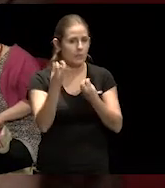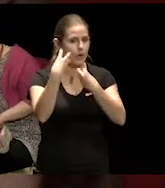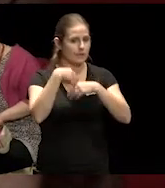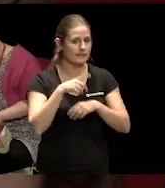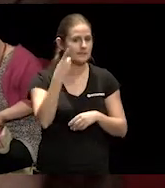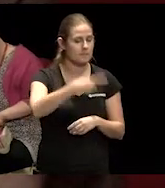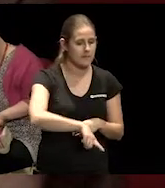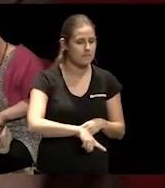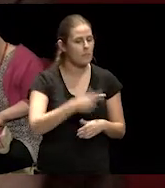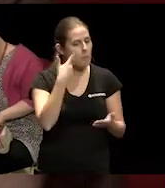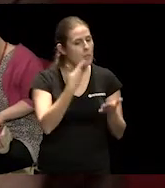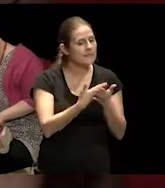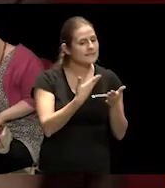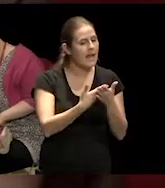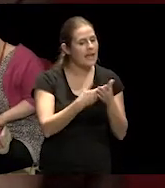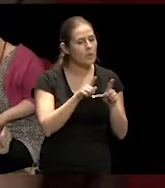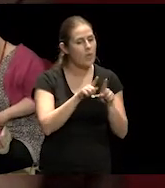nos muestra esa estadística.